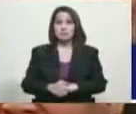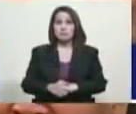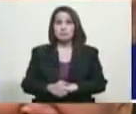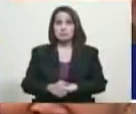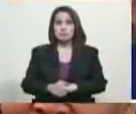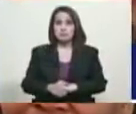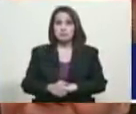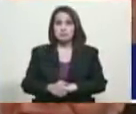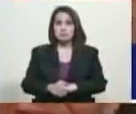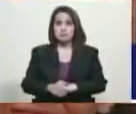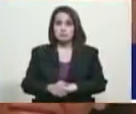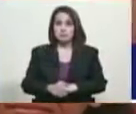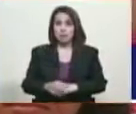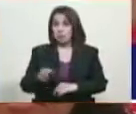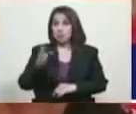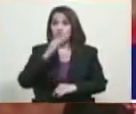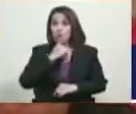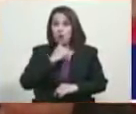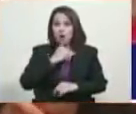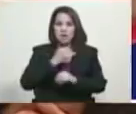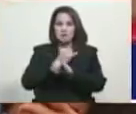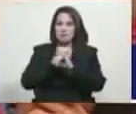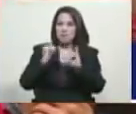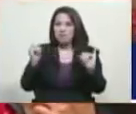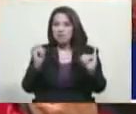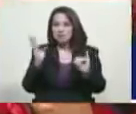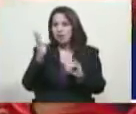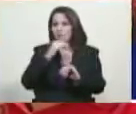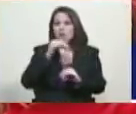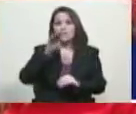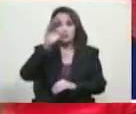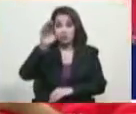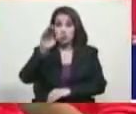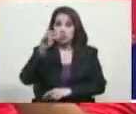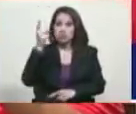Sin independencia no hay futuro.